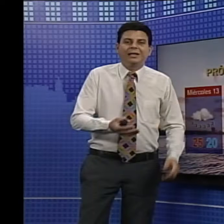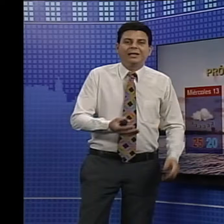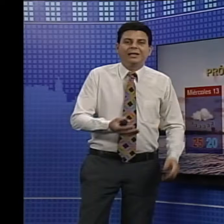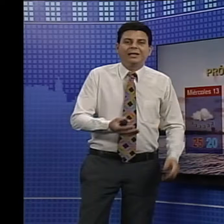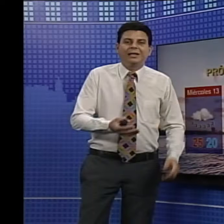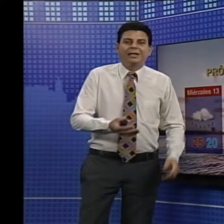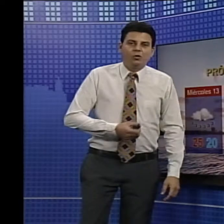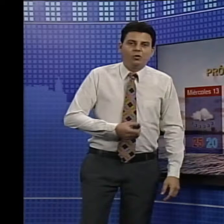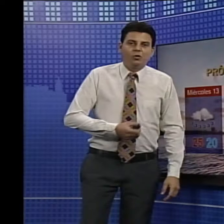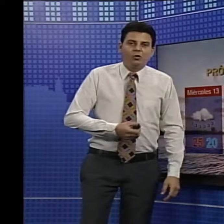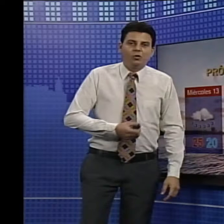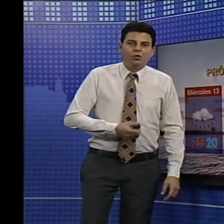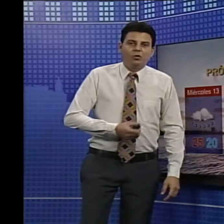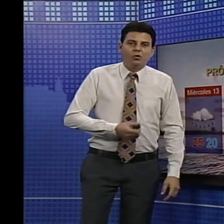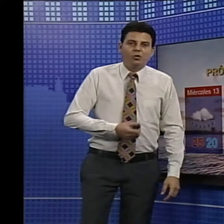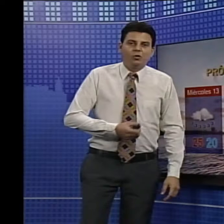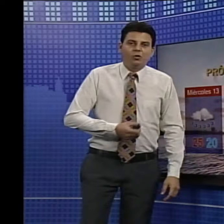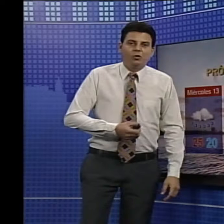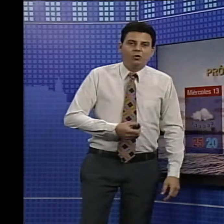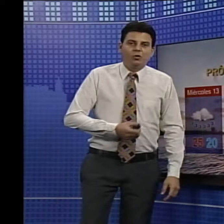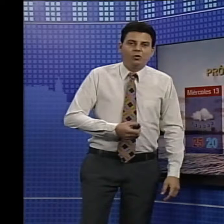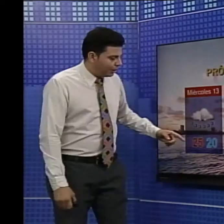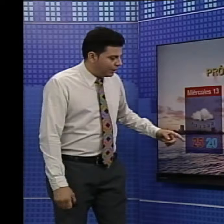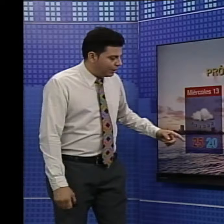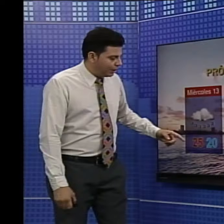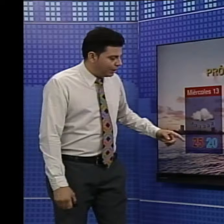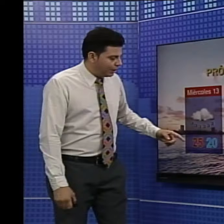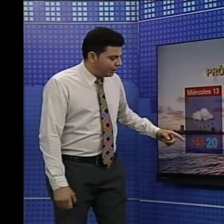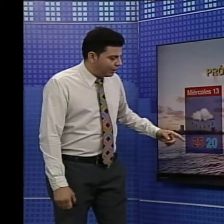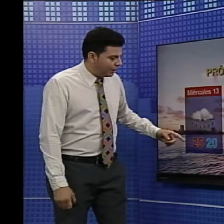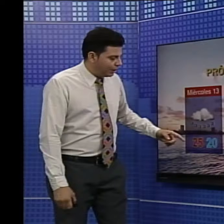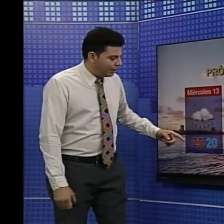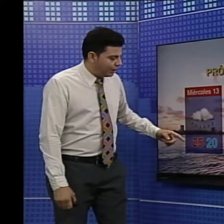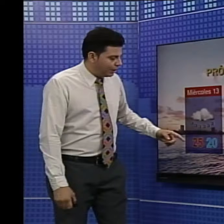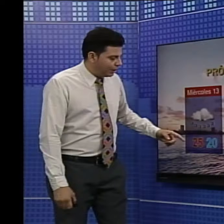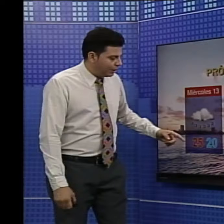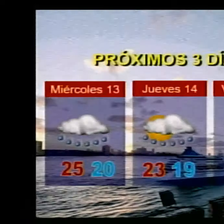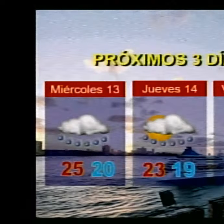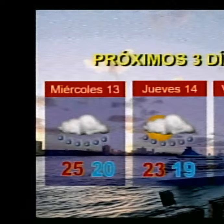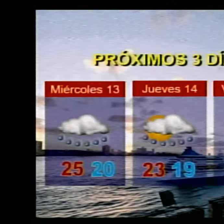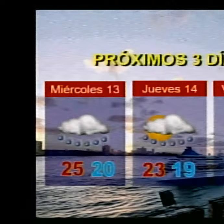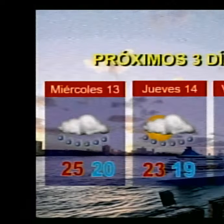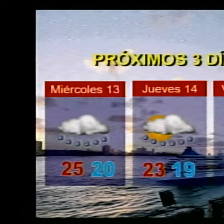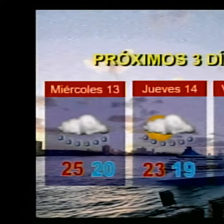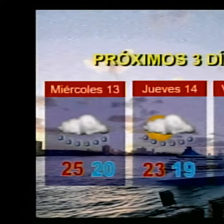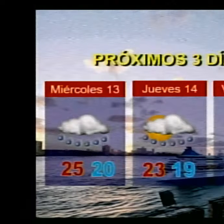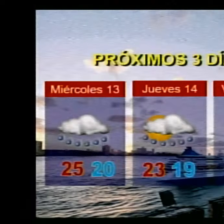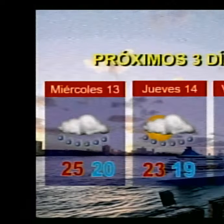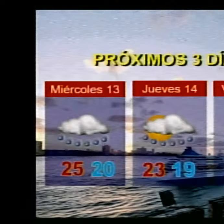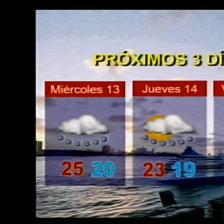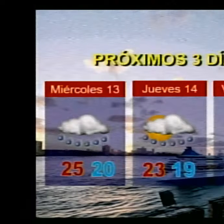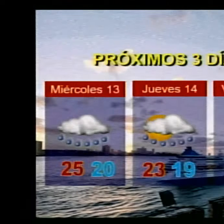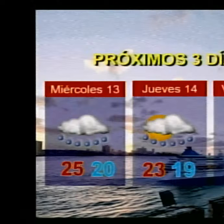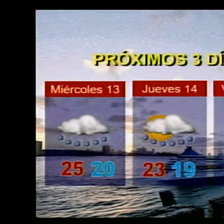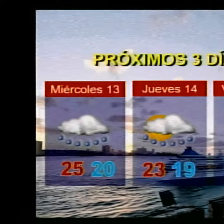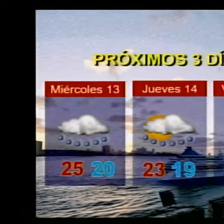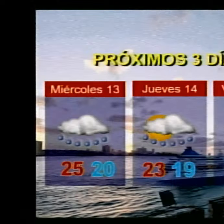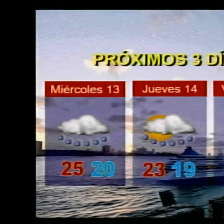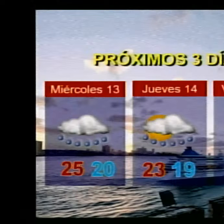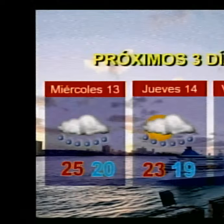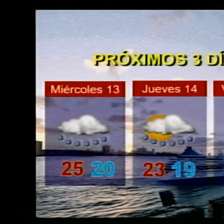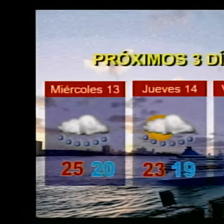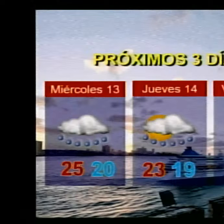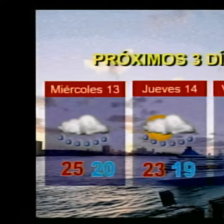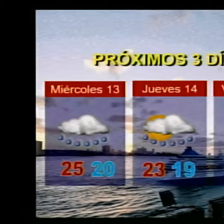de los nublados en el flujo del nordeste. Y las temperaturas, los días continuarán frescos con máximas entre 23 y 25 grados